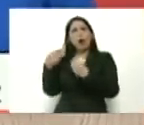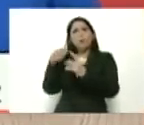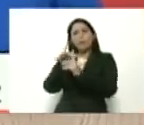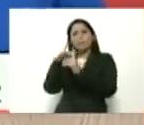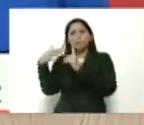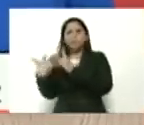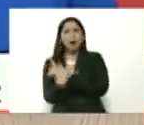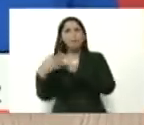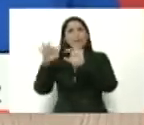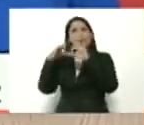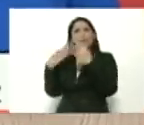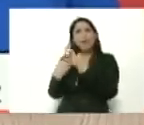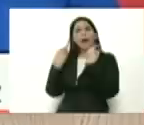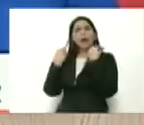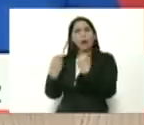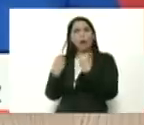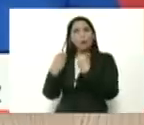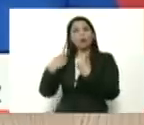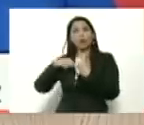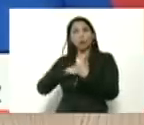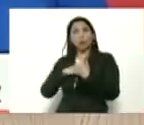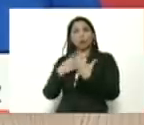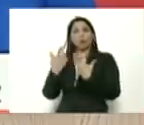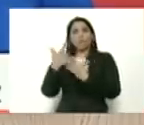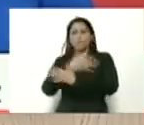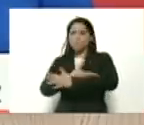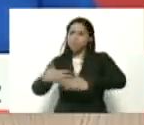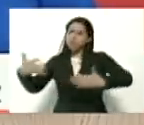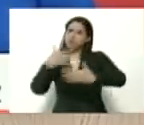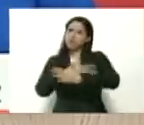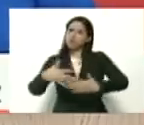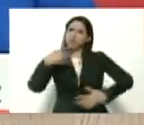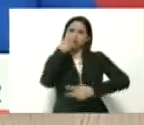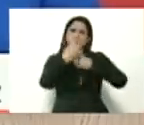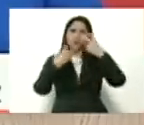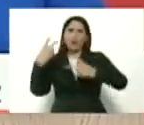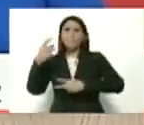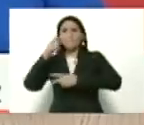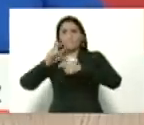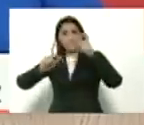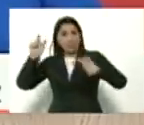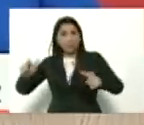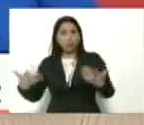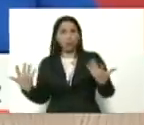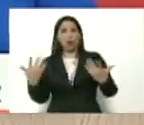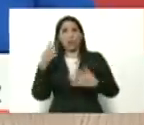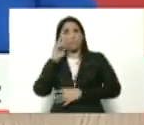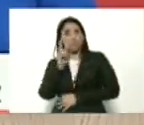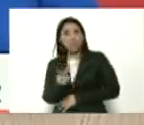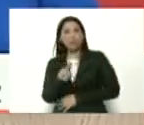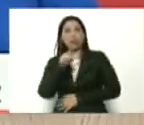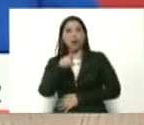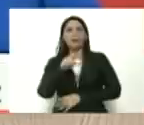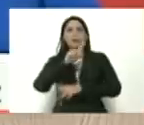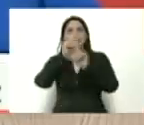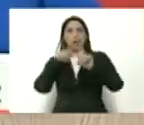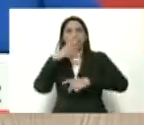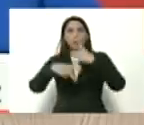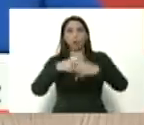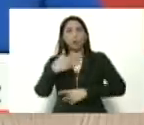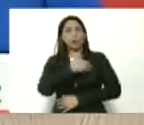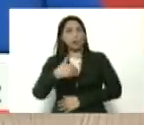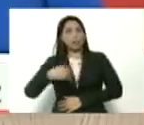de su familia. Y así hemos llegado a millones de venezolanos y de venezolanas a través de este proceso. Bueno,